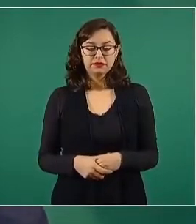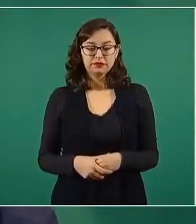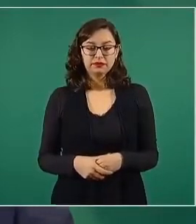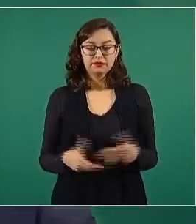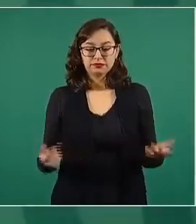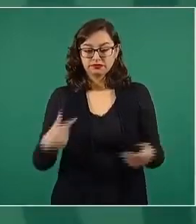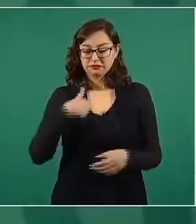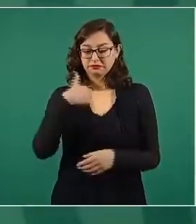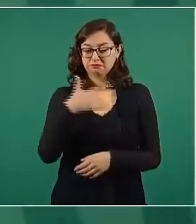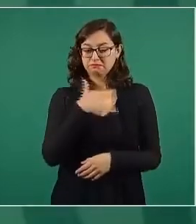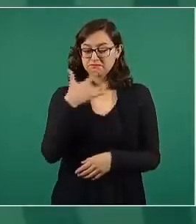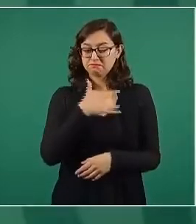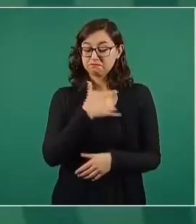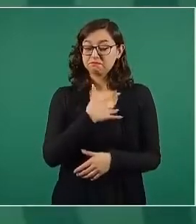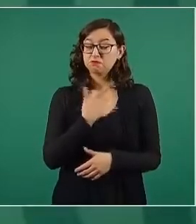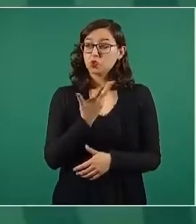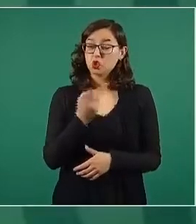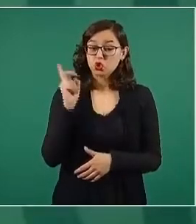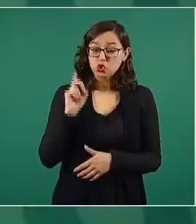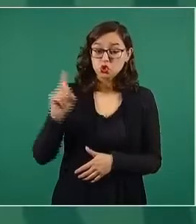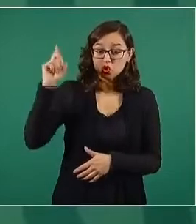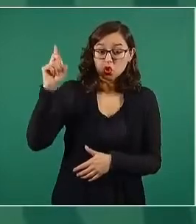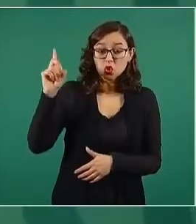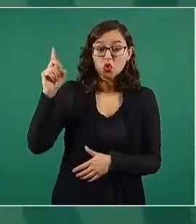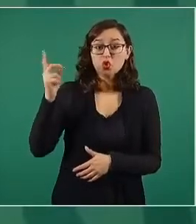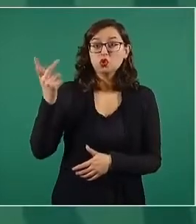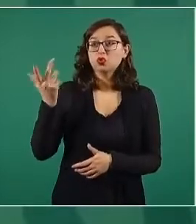al Creador,